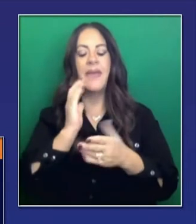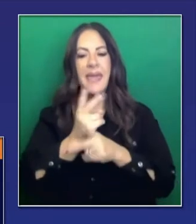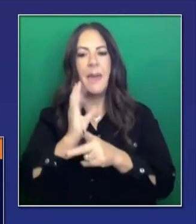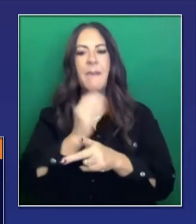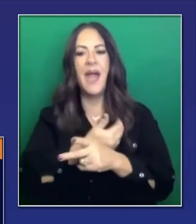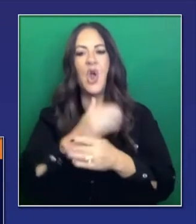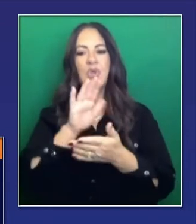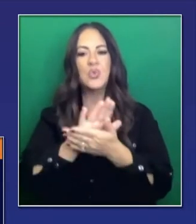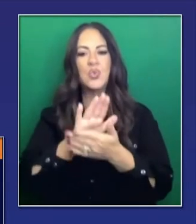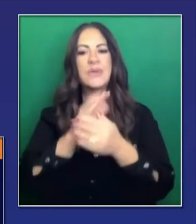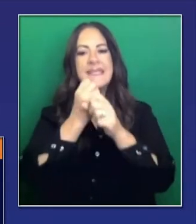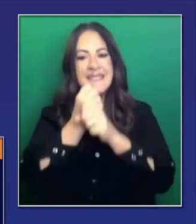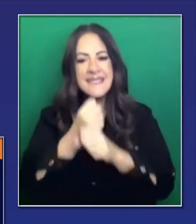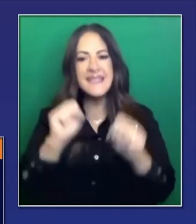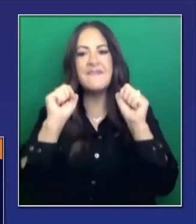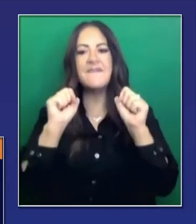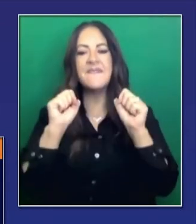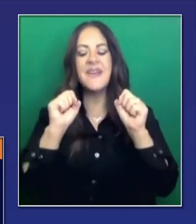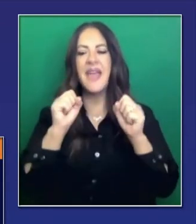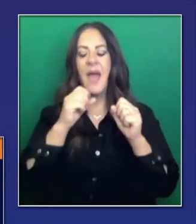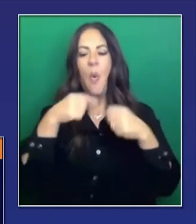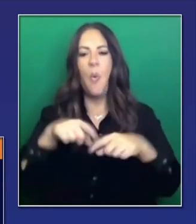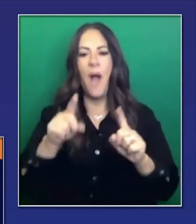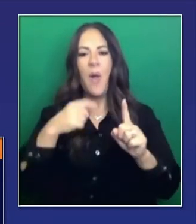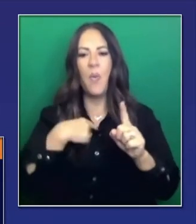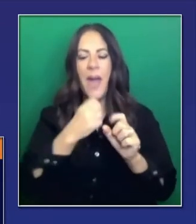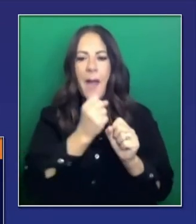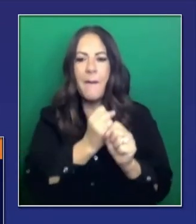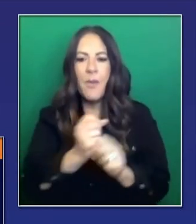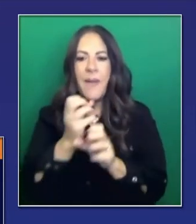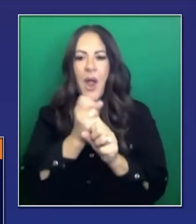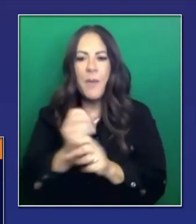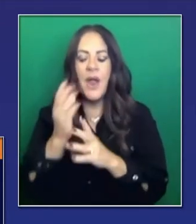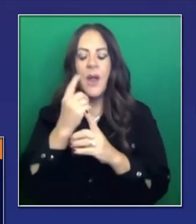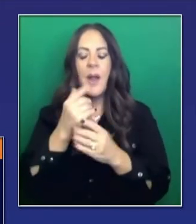para mantener seguras a nuestras escuelas al prepararnos para reabrir.